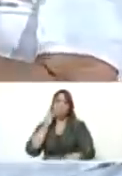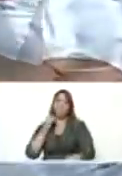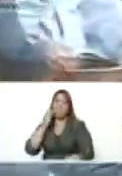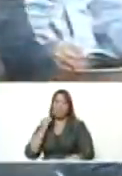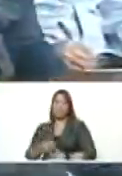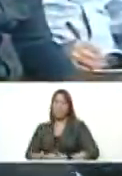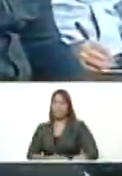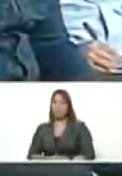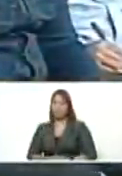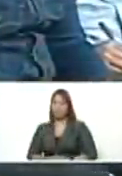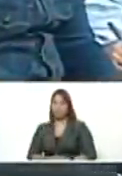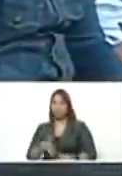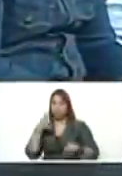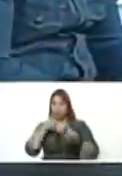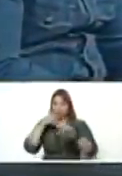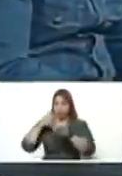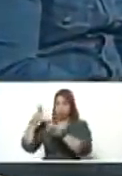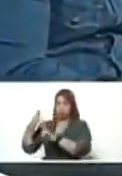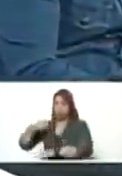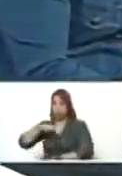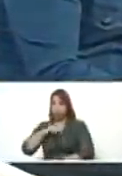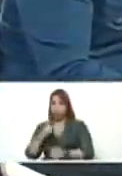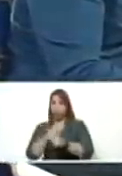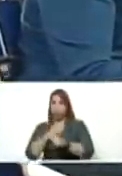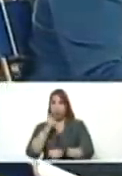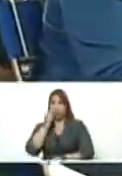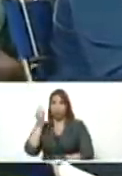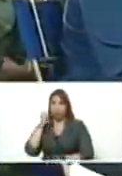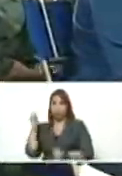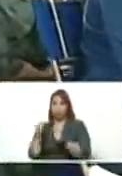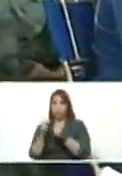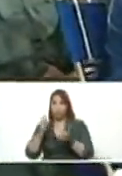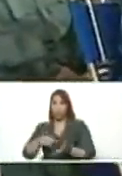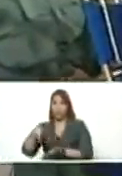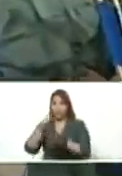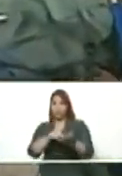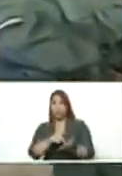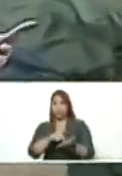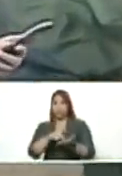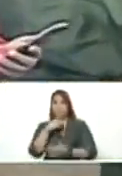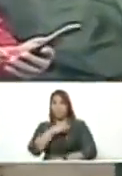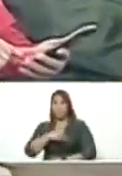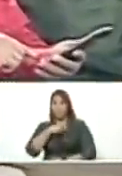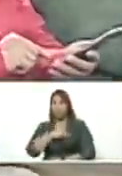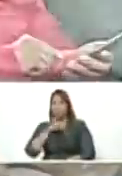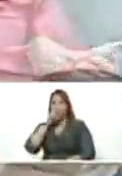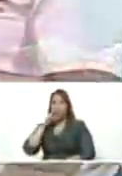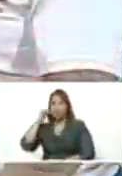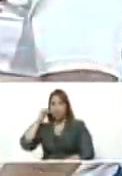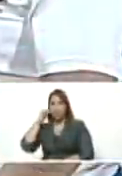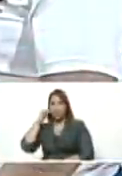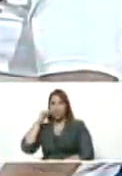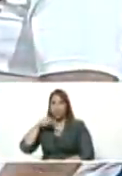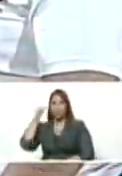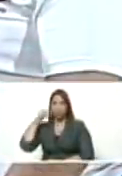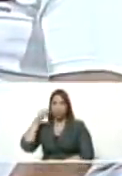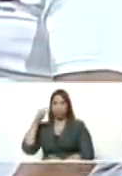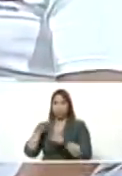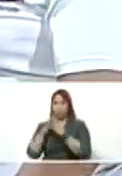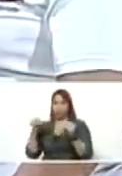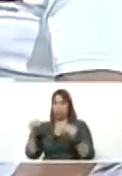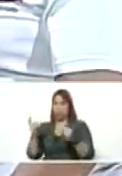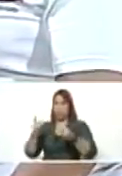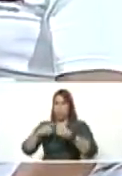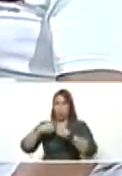experiencia. Formación de nuestros trabajadores con la participación de la misión Rivas Sucre en todas las